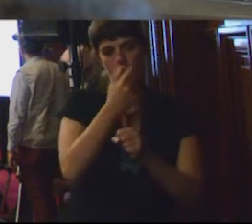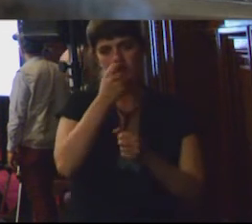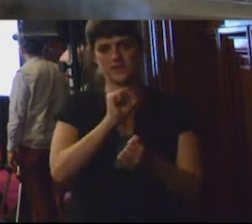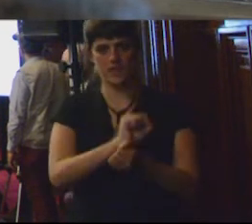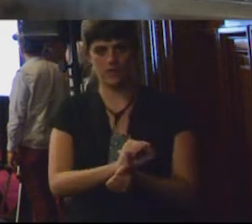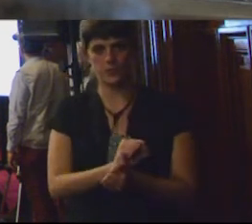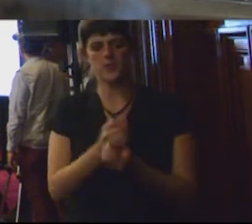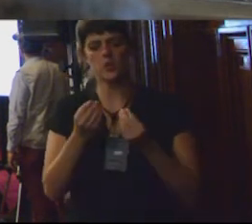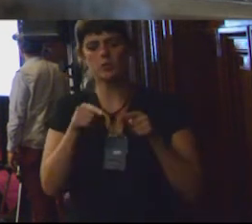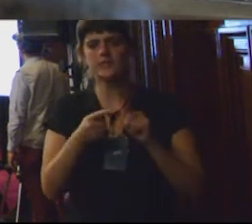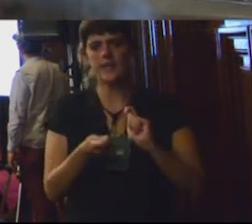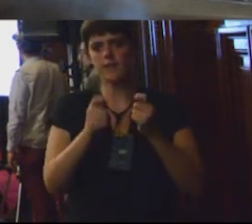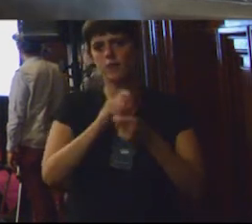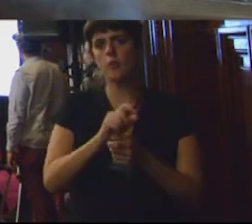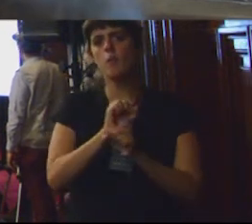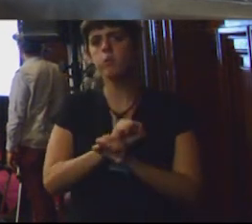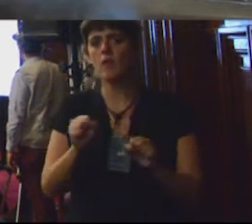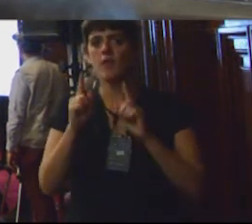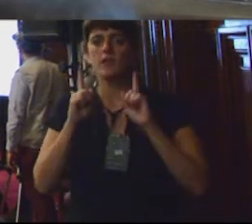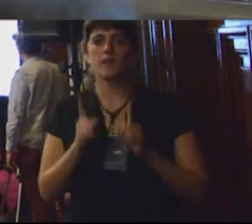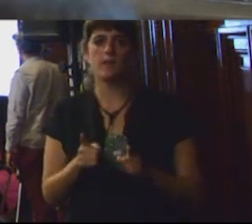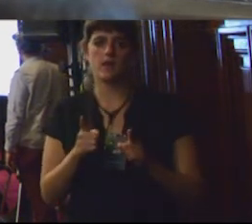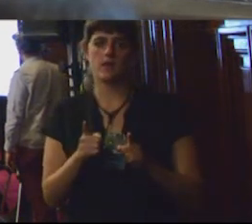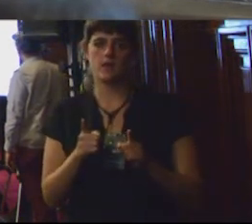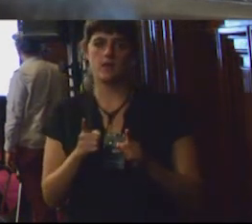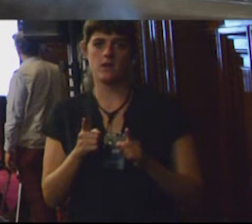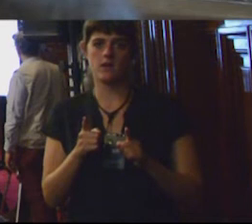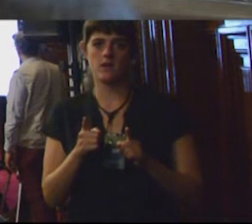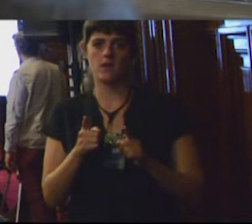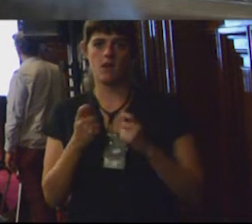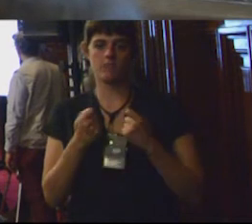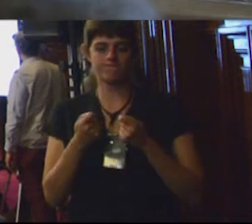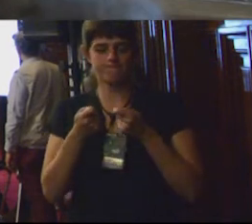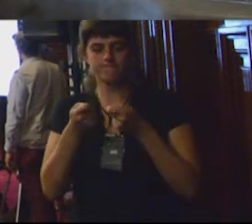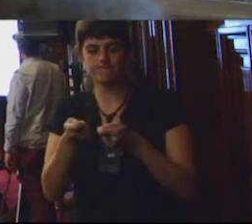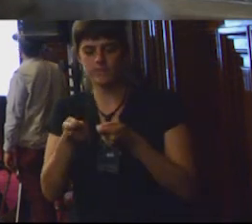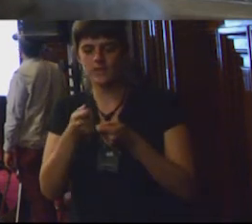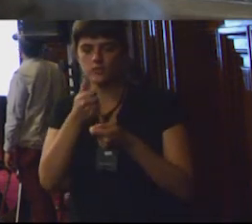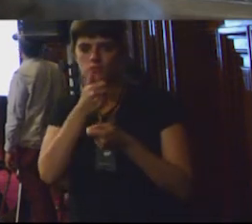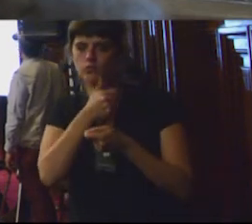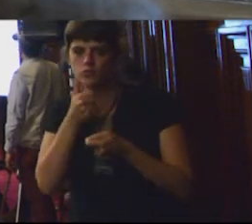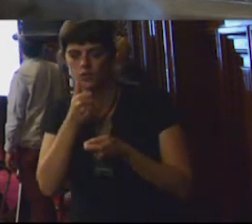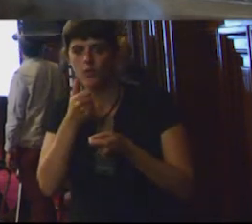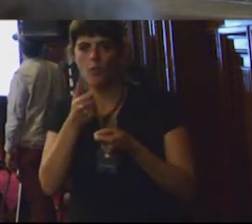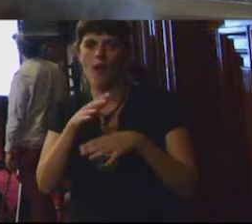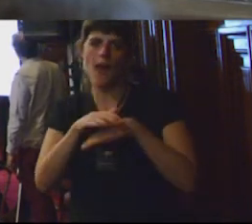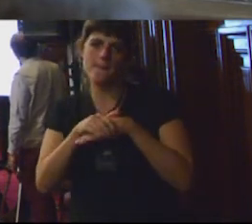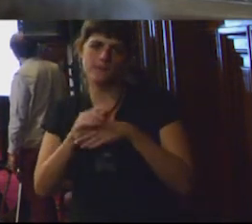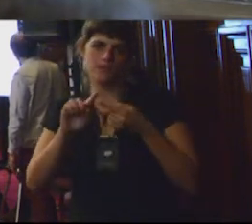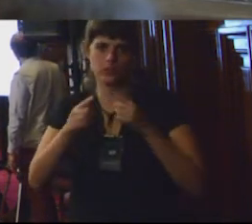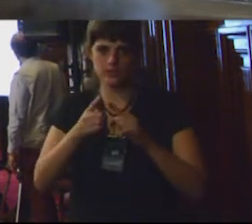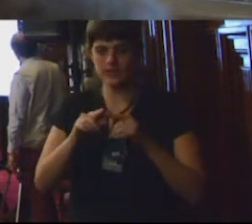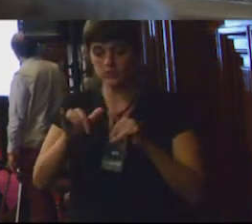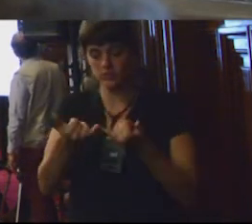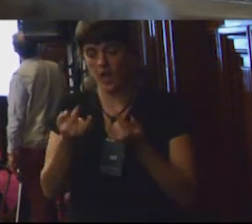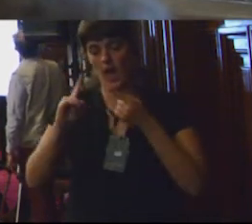esa reforma podría inclusive afectar a una solución amistosa que ya es un acuerdo, es un compromiso